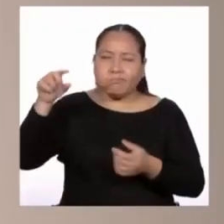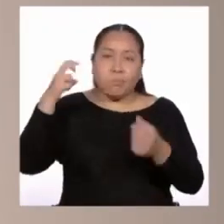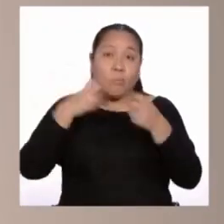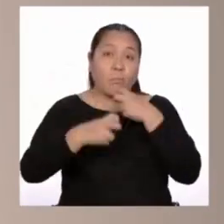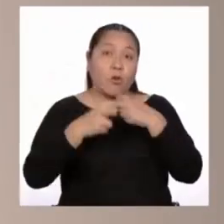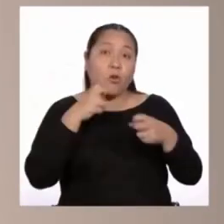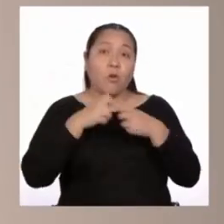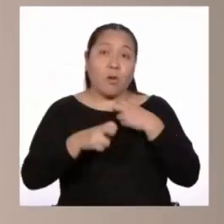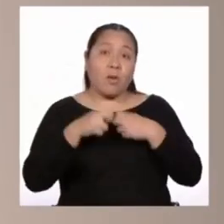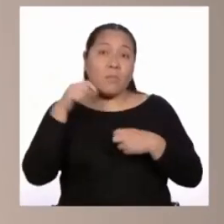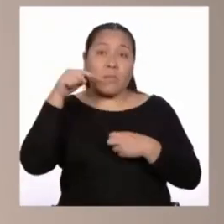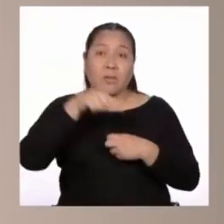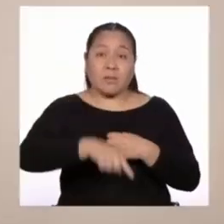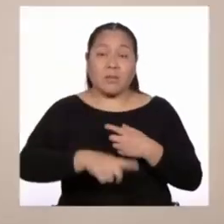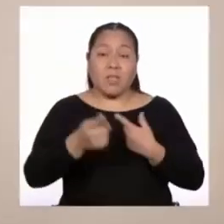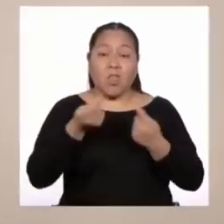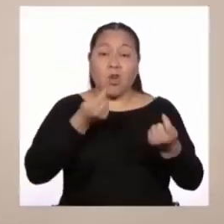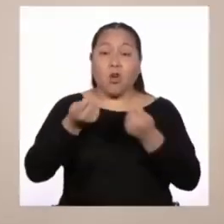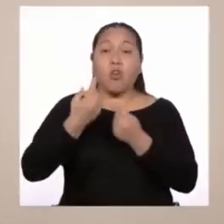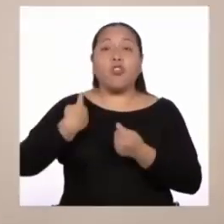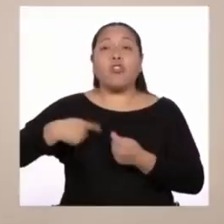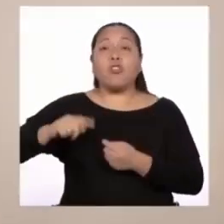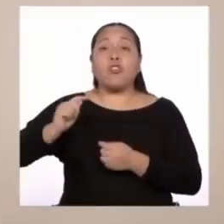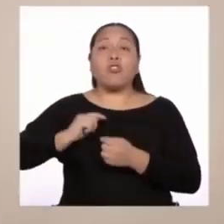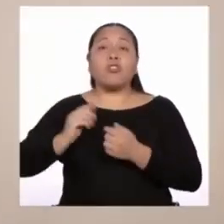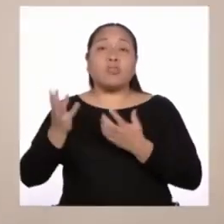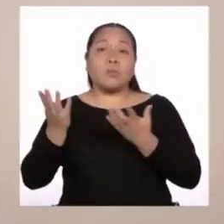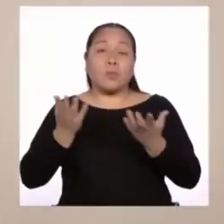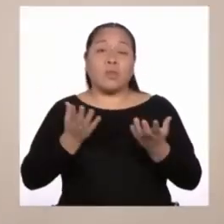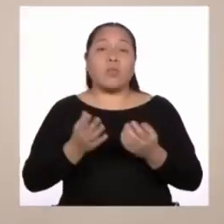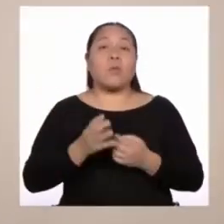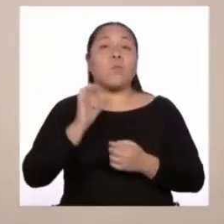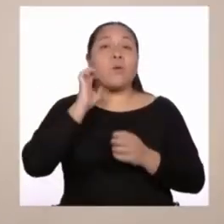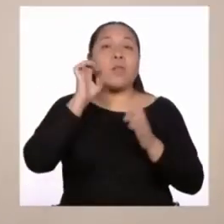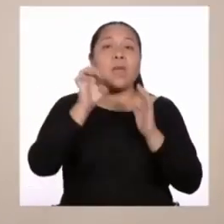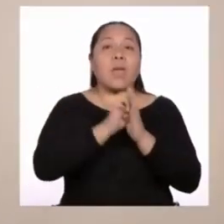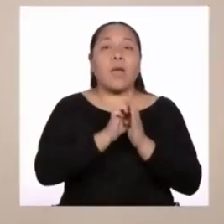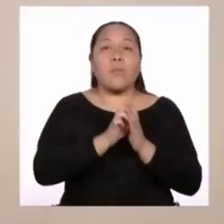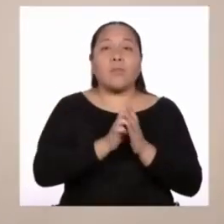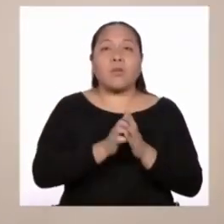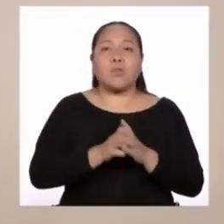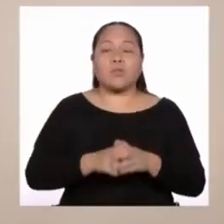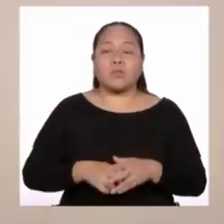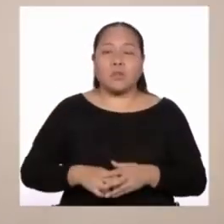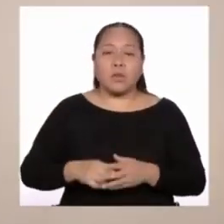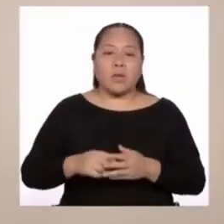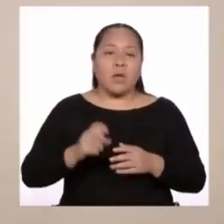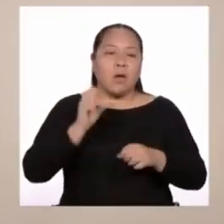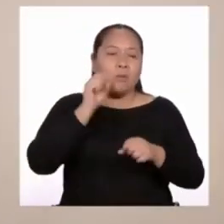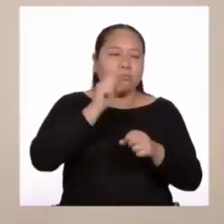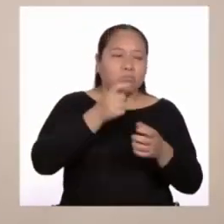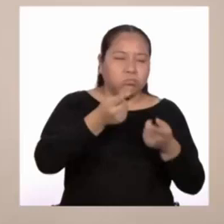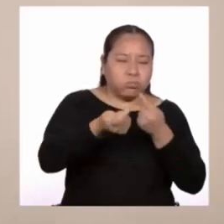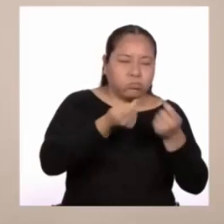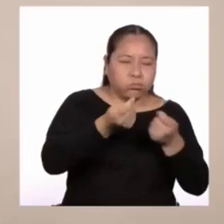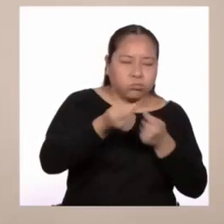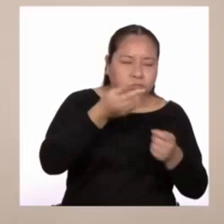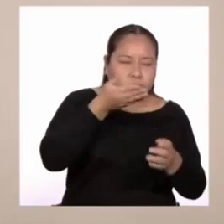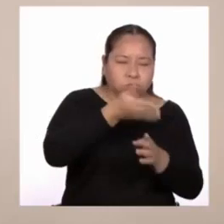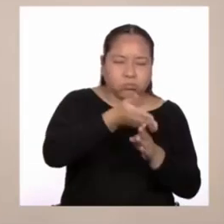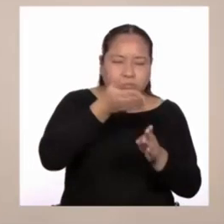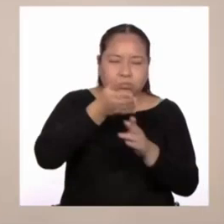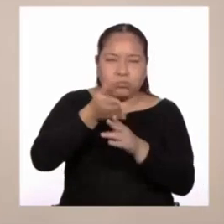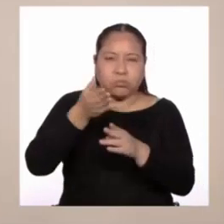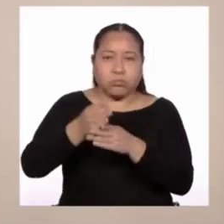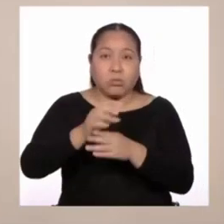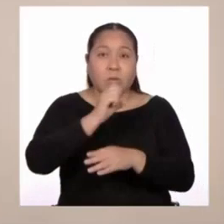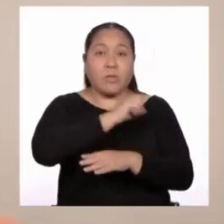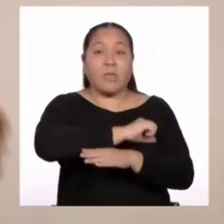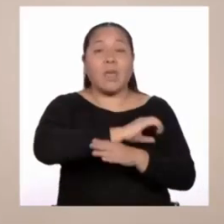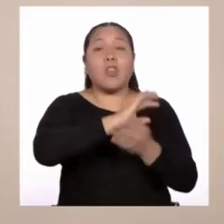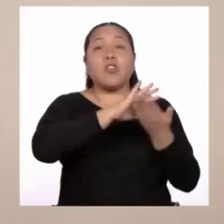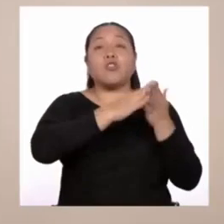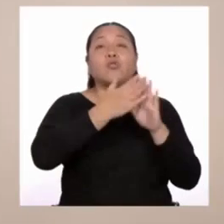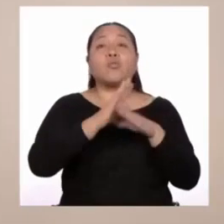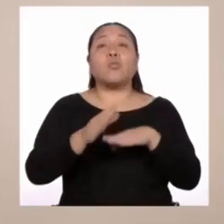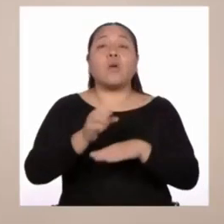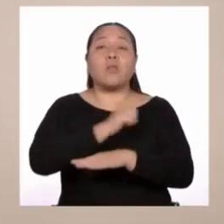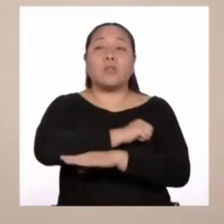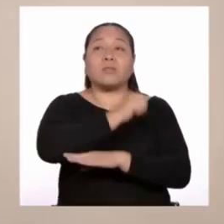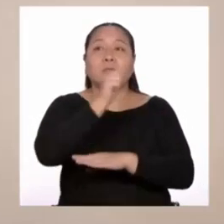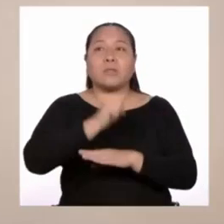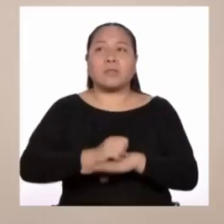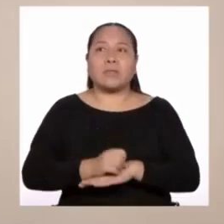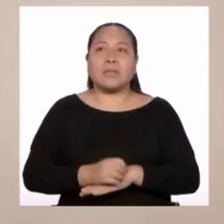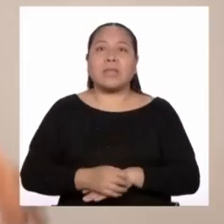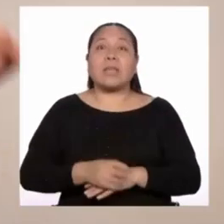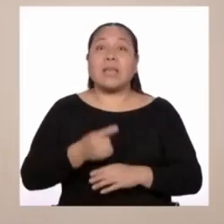ocurrieron en el virreinato del Perú. Por ejemplo, el abuso a los pueblos andinos. Además, lo que quiso demostrar es que los